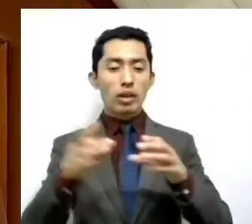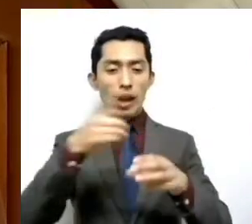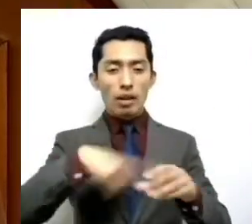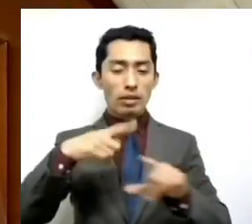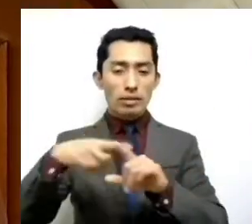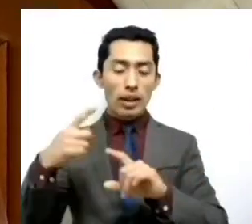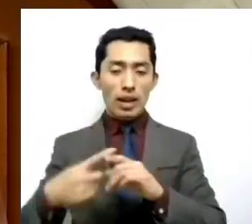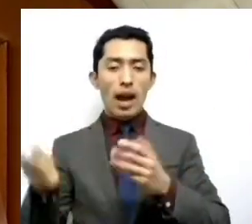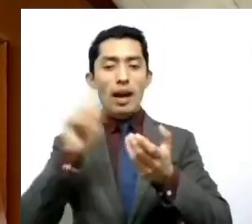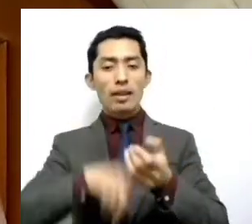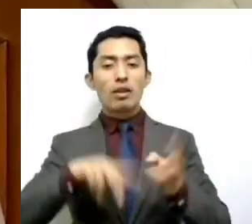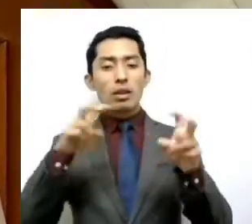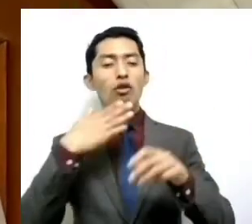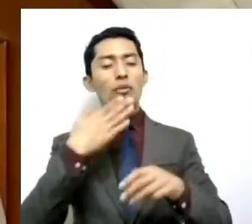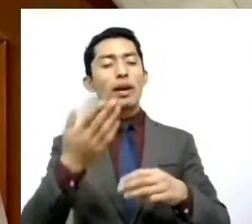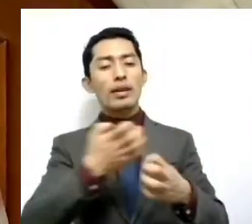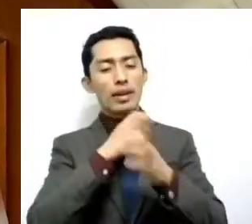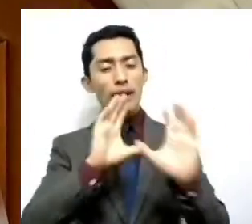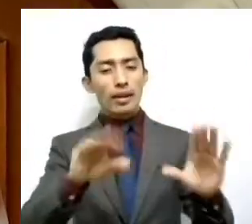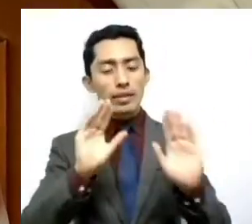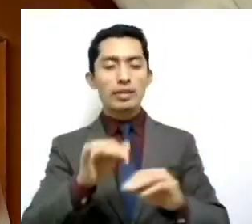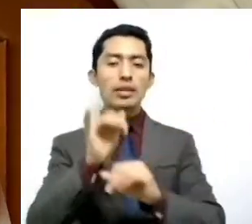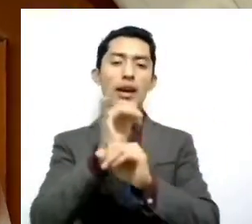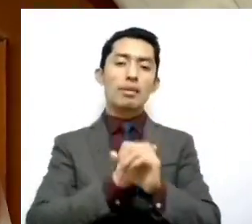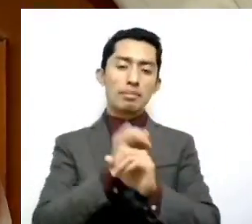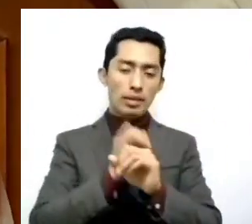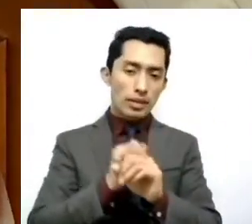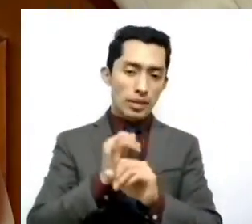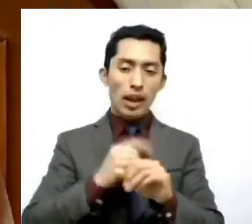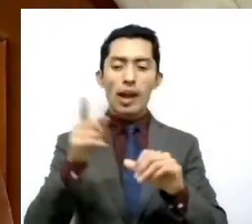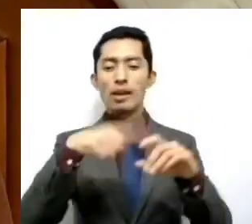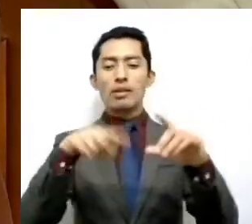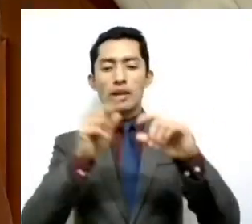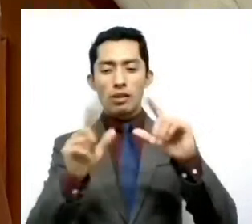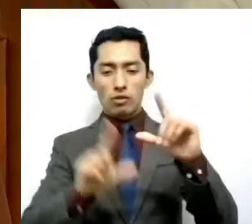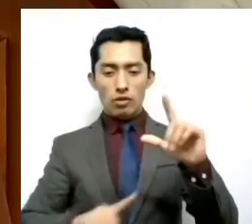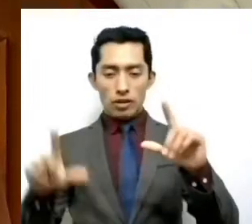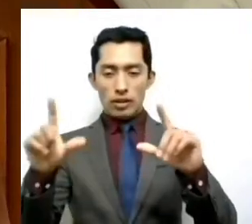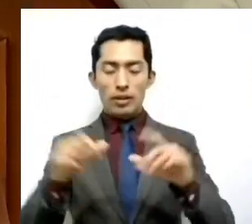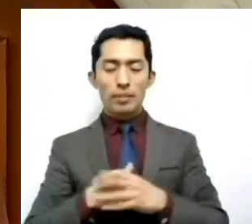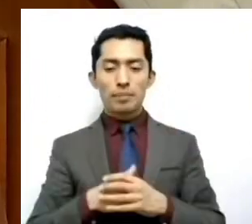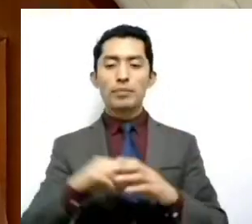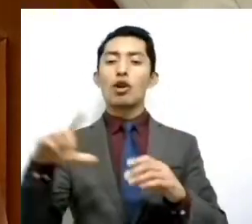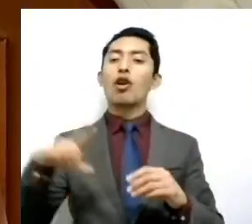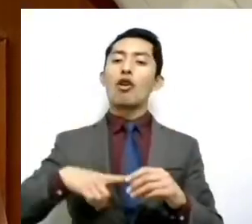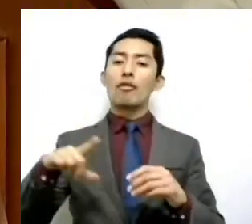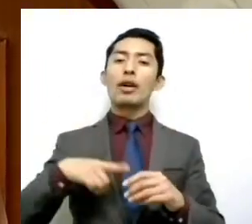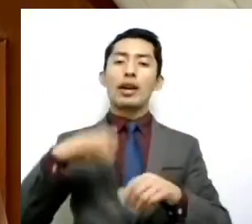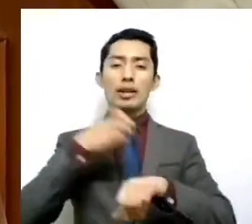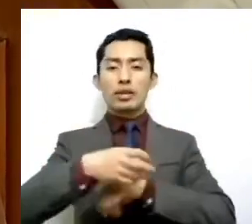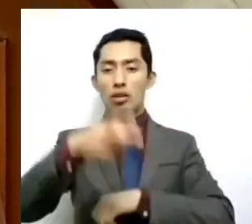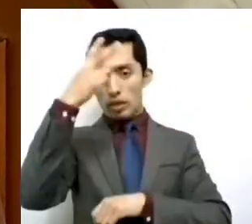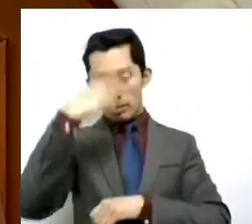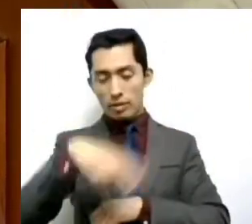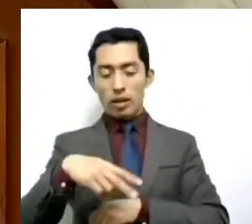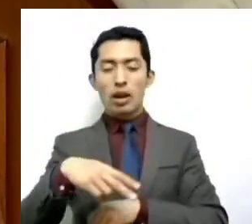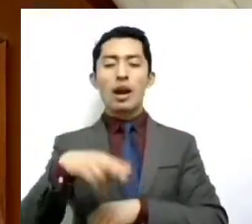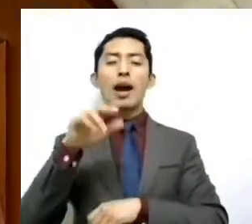de enseñanza e investigación a nivel nacional. El gobernador del Estado de México, Alfredo